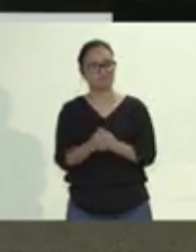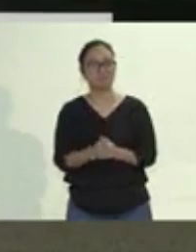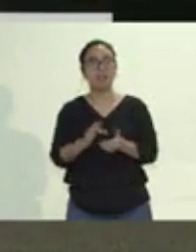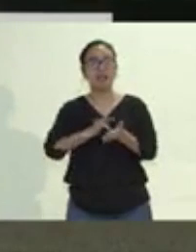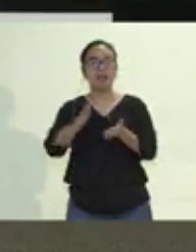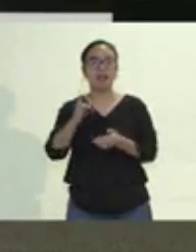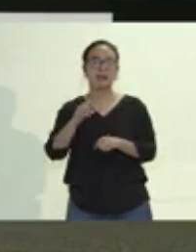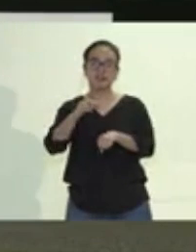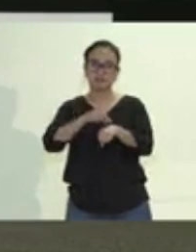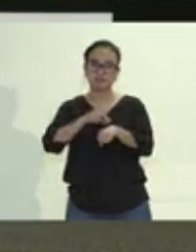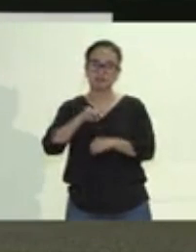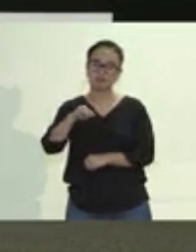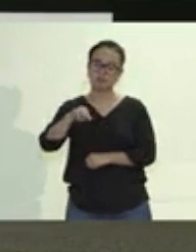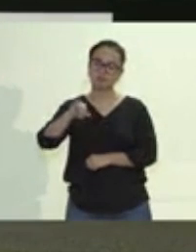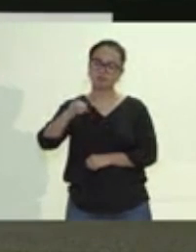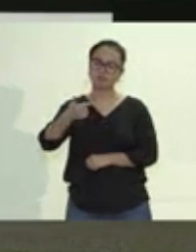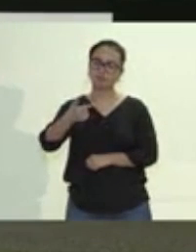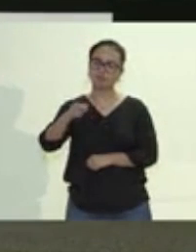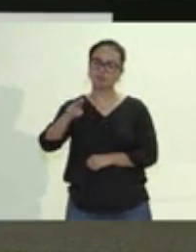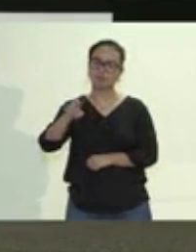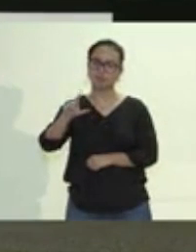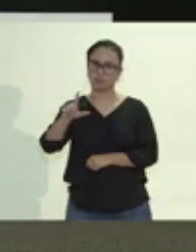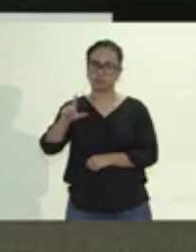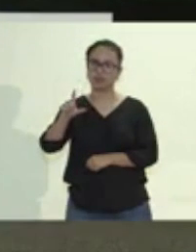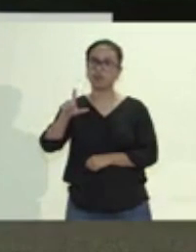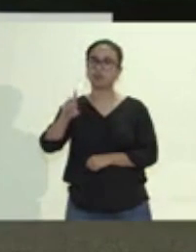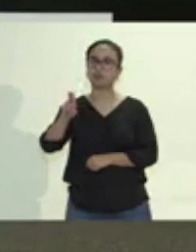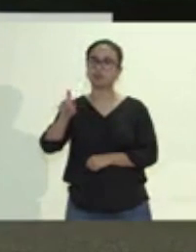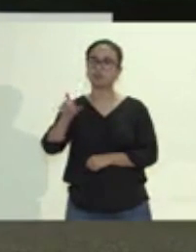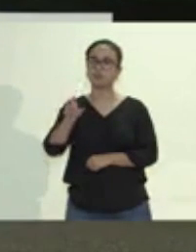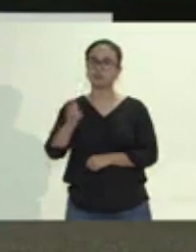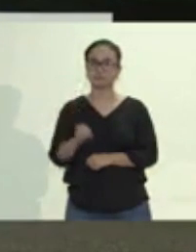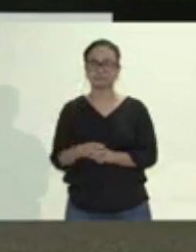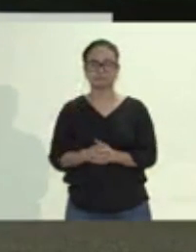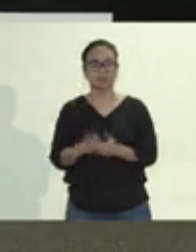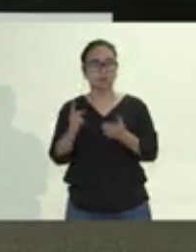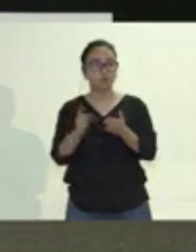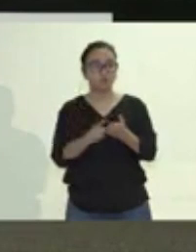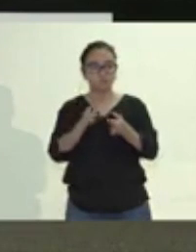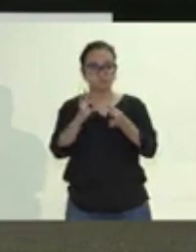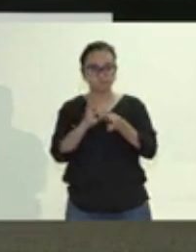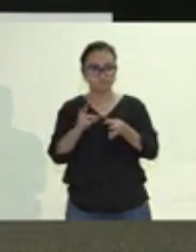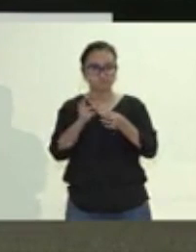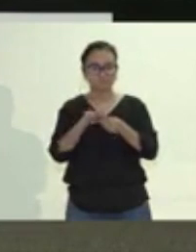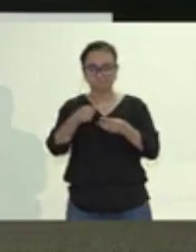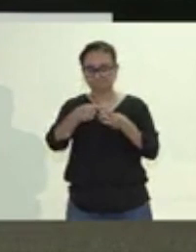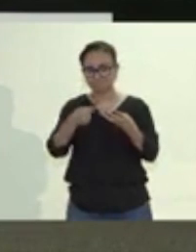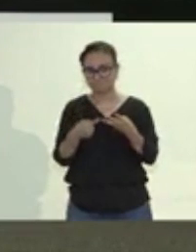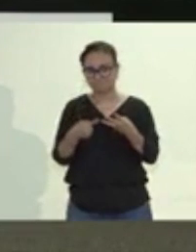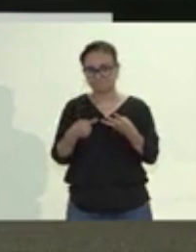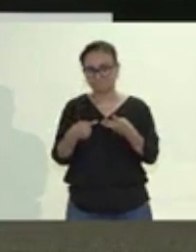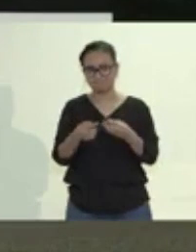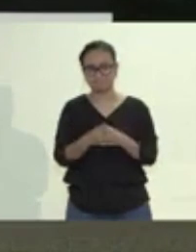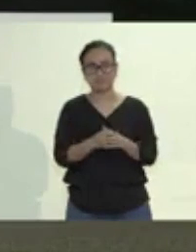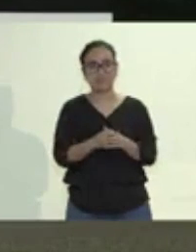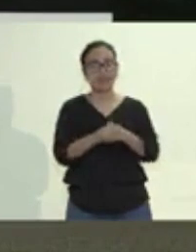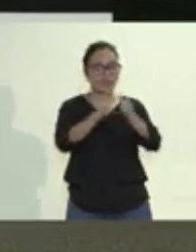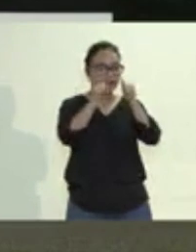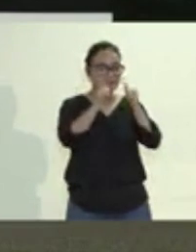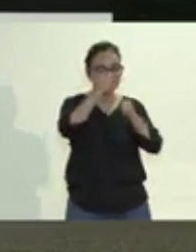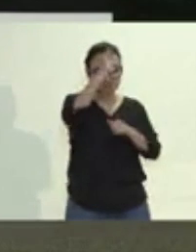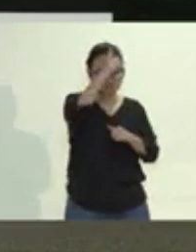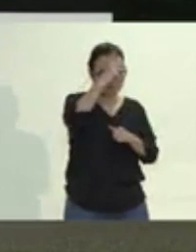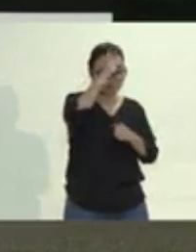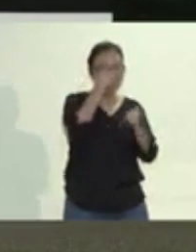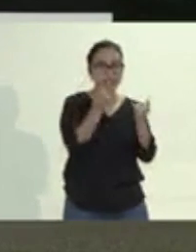la titular de la secretaría de salud en el estado de san luís potosí mónica liliana rangel martínez afirmó que el comité asesor sobre la